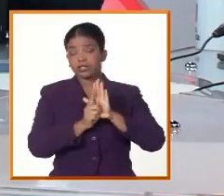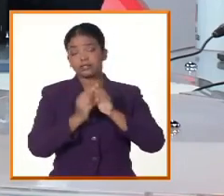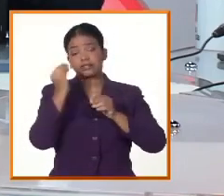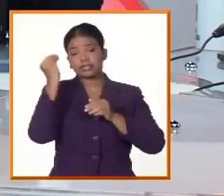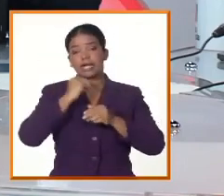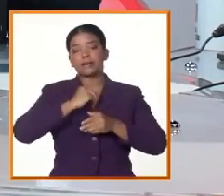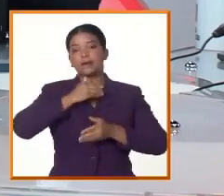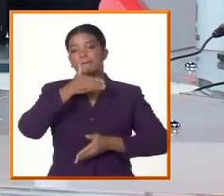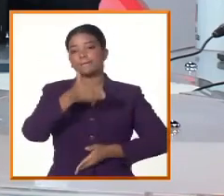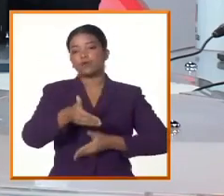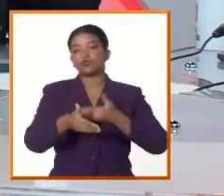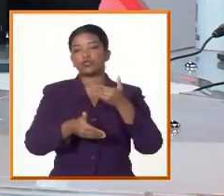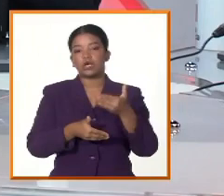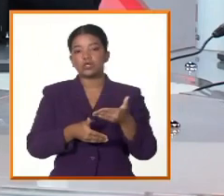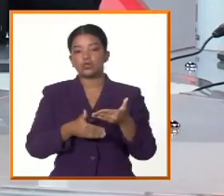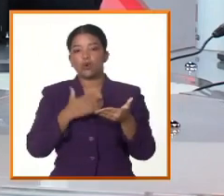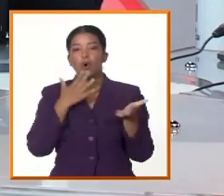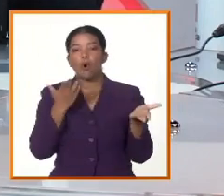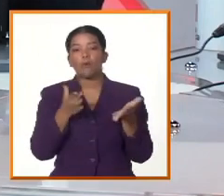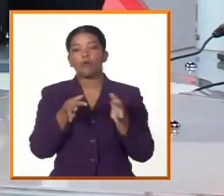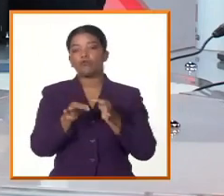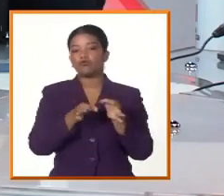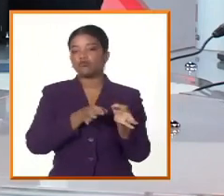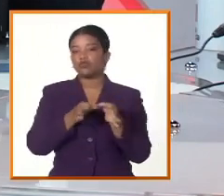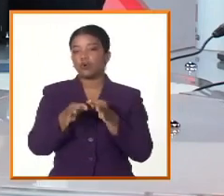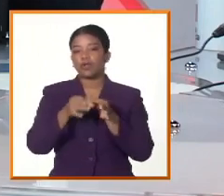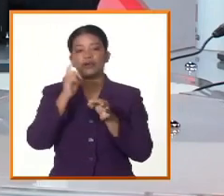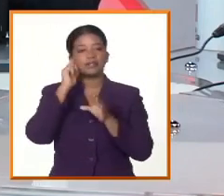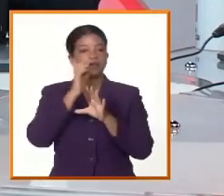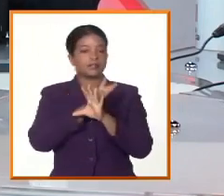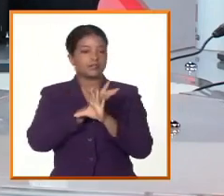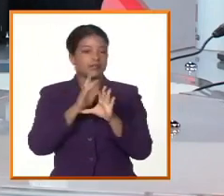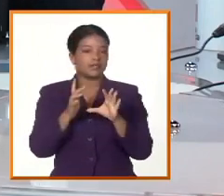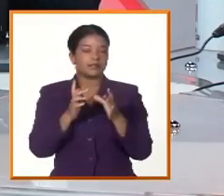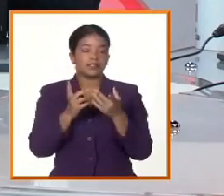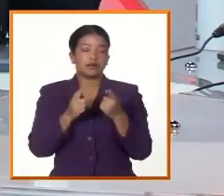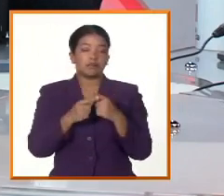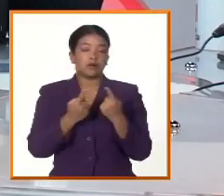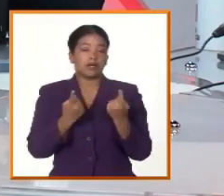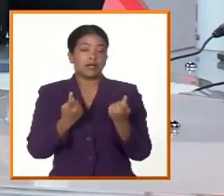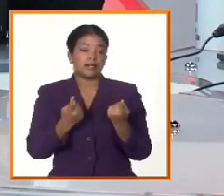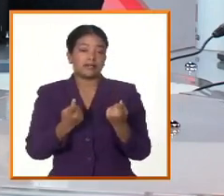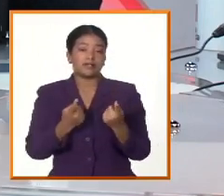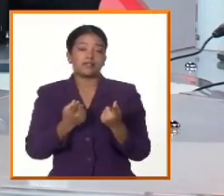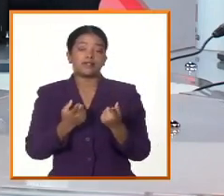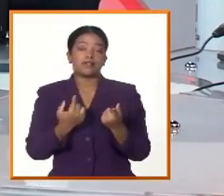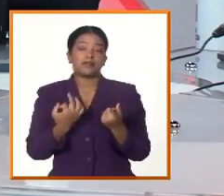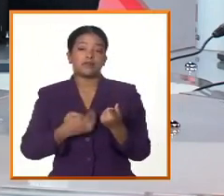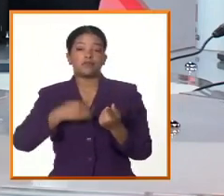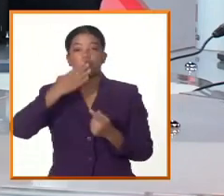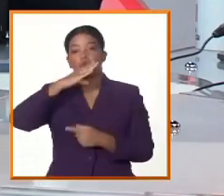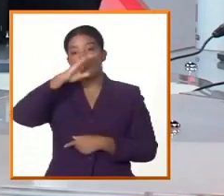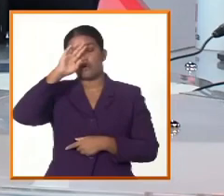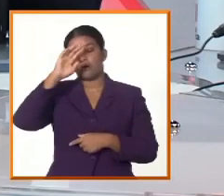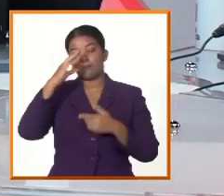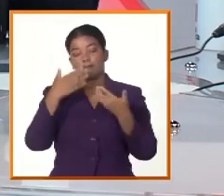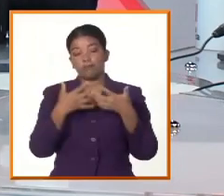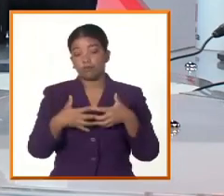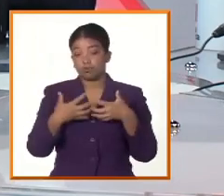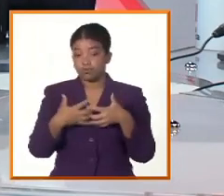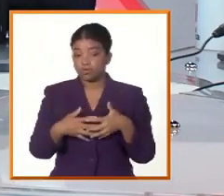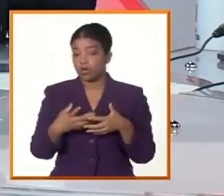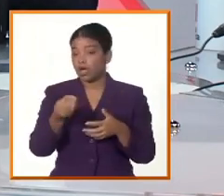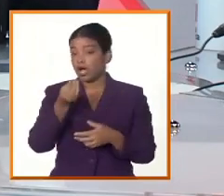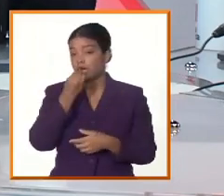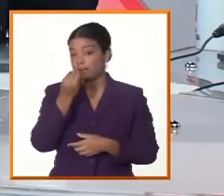proceso como la ciencia está acompañando esa necesidad objetiva del país de producir cada vez más alimento y de sacarle mejor